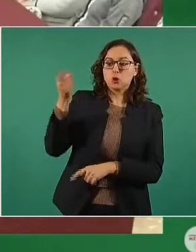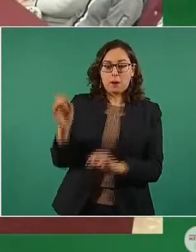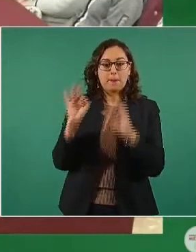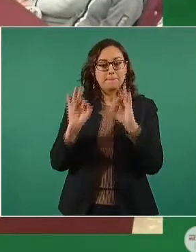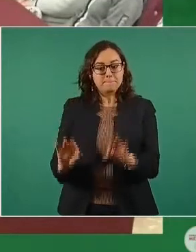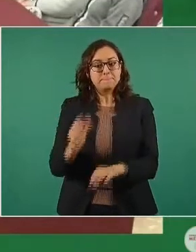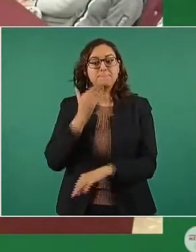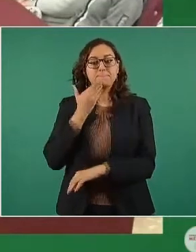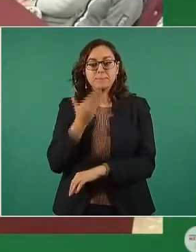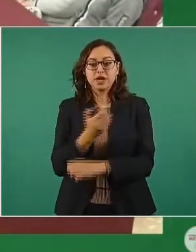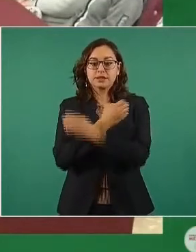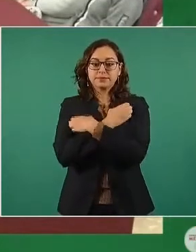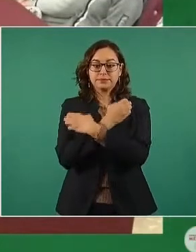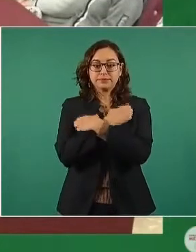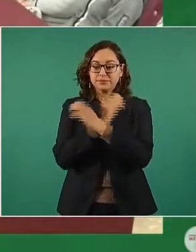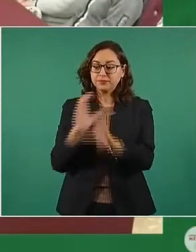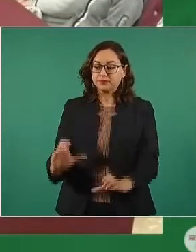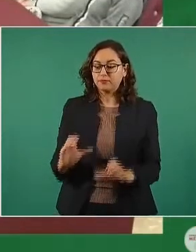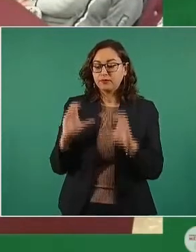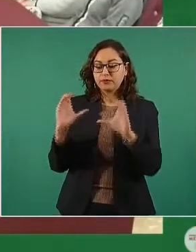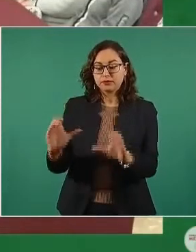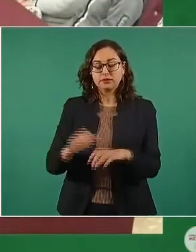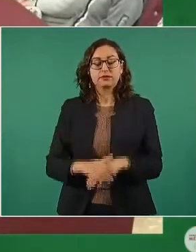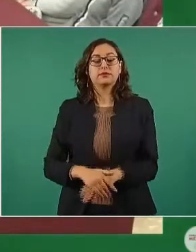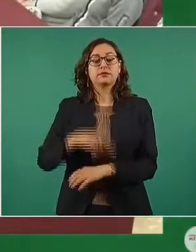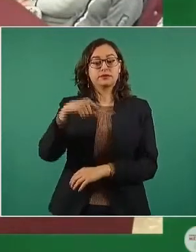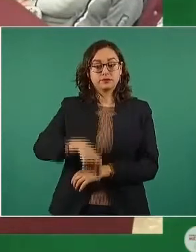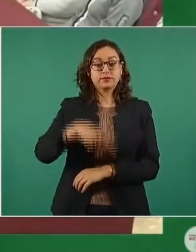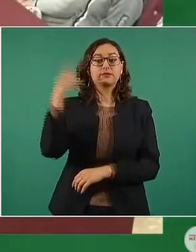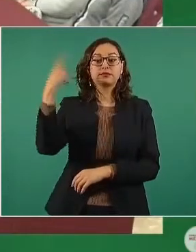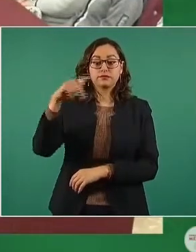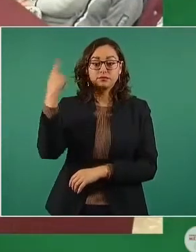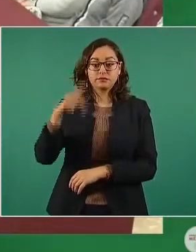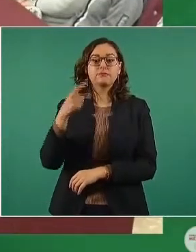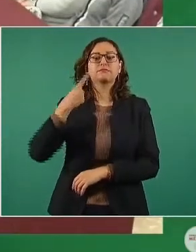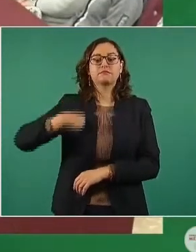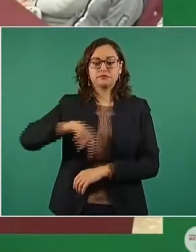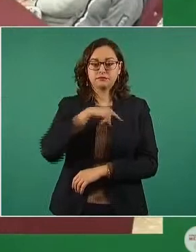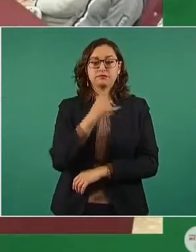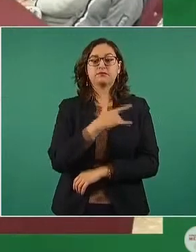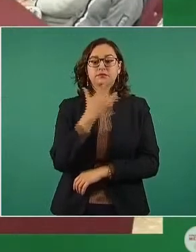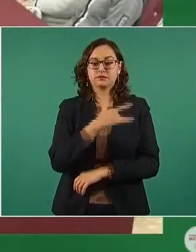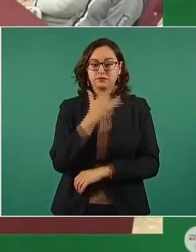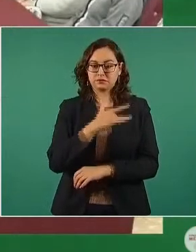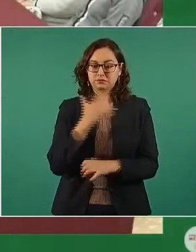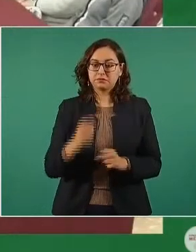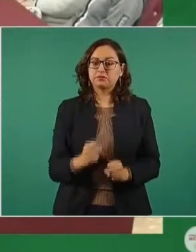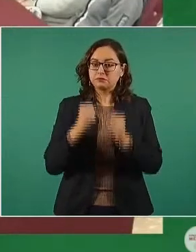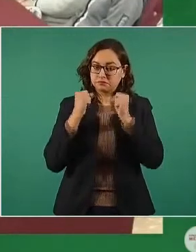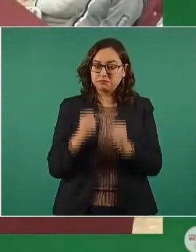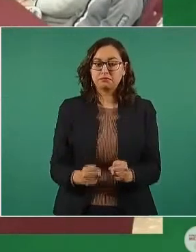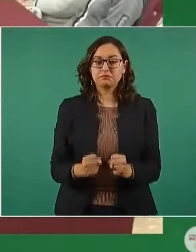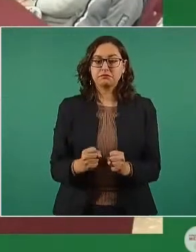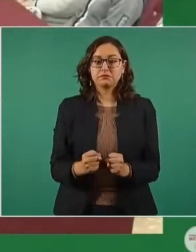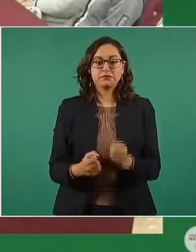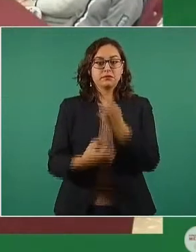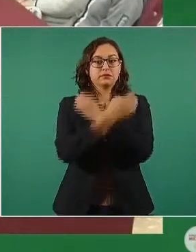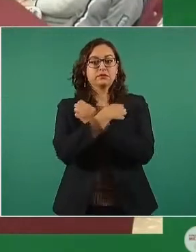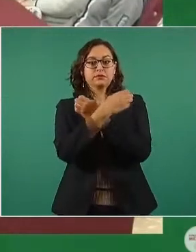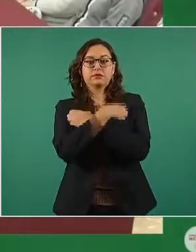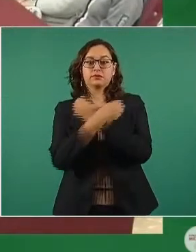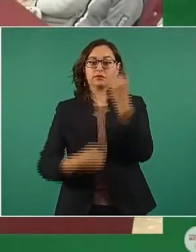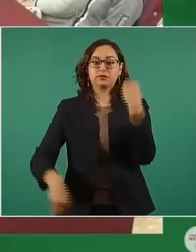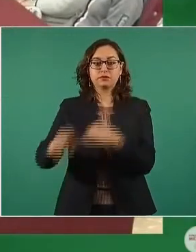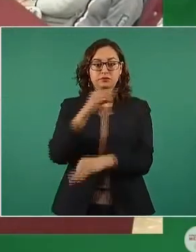cuidado. Sepa, señor presidente, que aquí en Puebla estamos seguros que todo el personal educativo